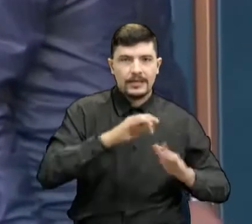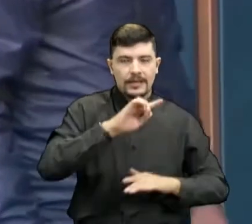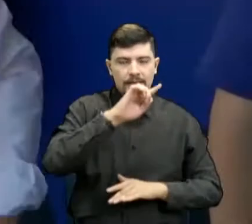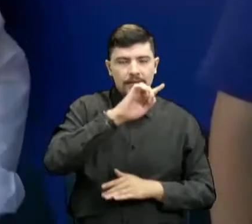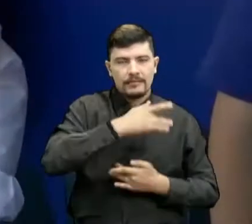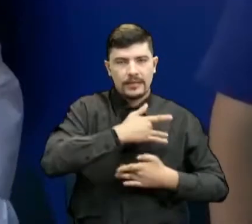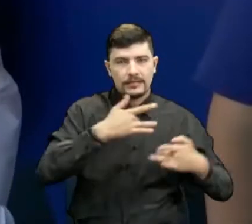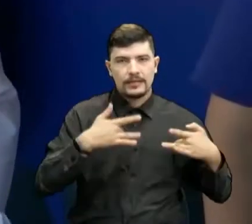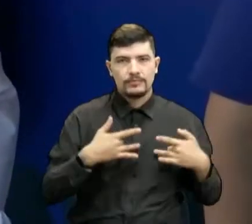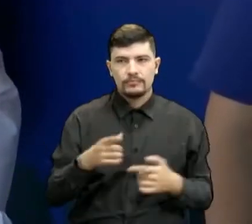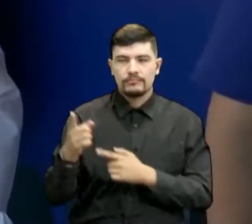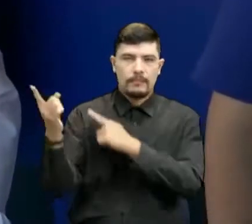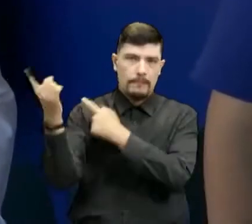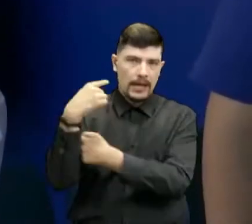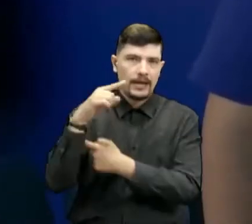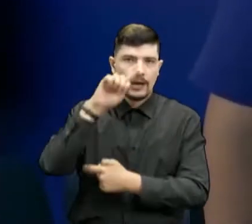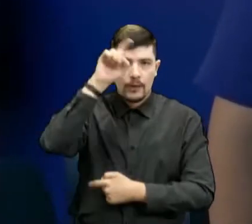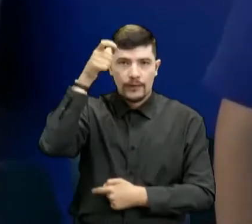nacional.